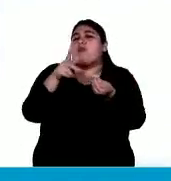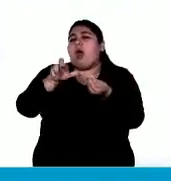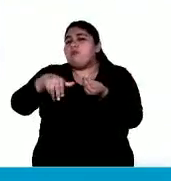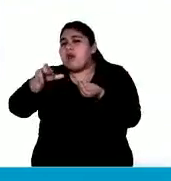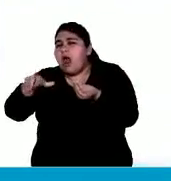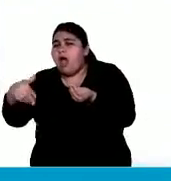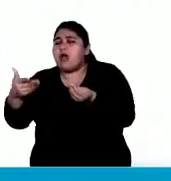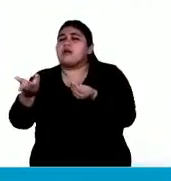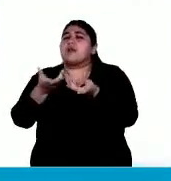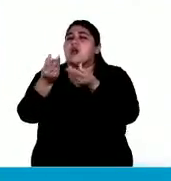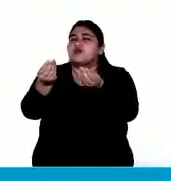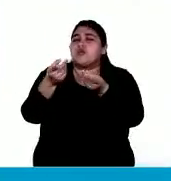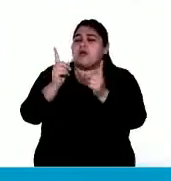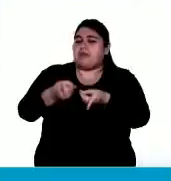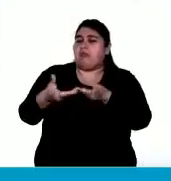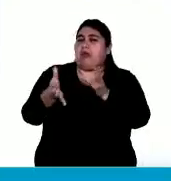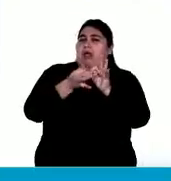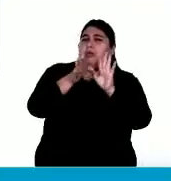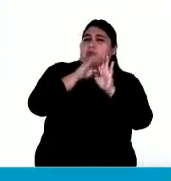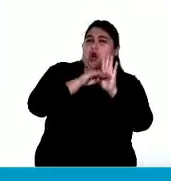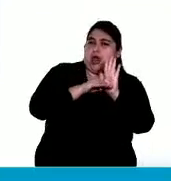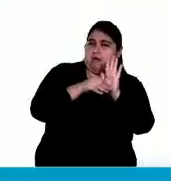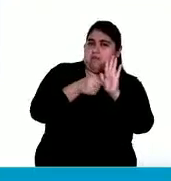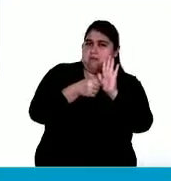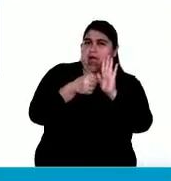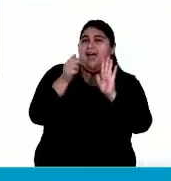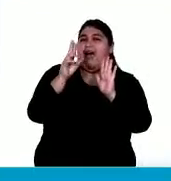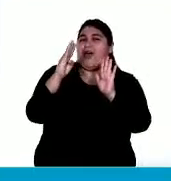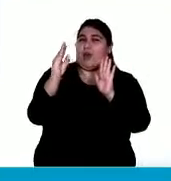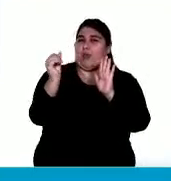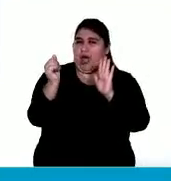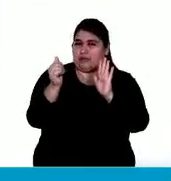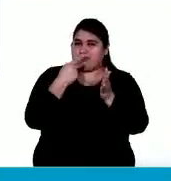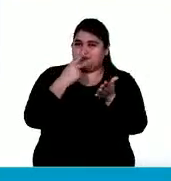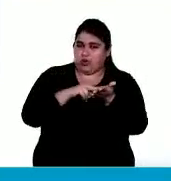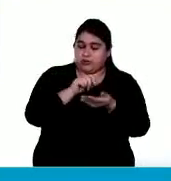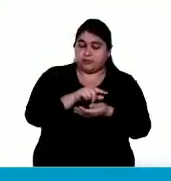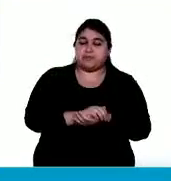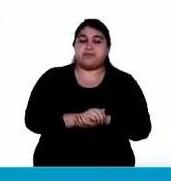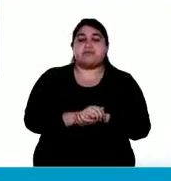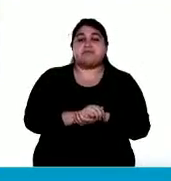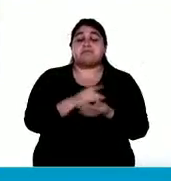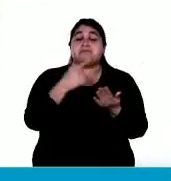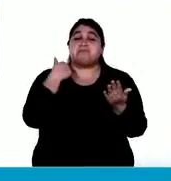el programa que ofrece ARBA. La verdad que en este sentido